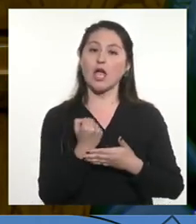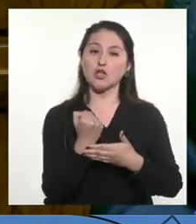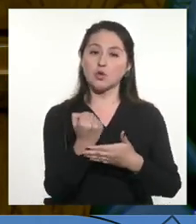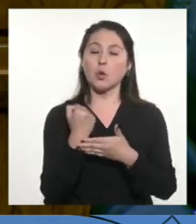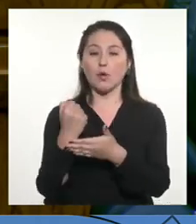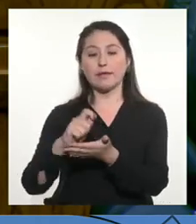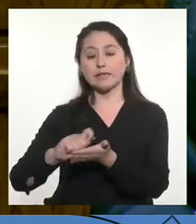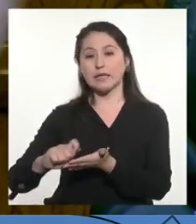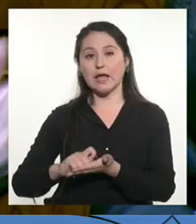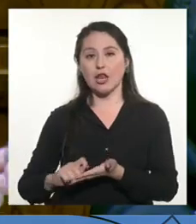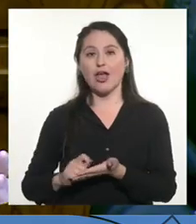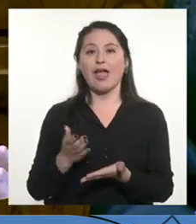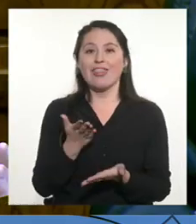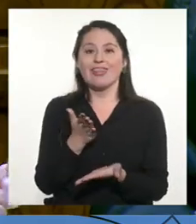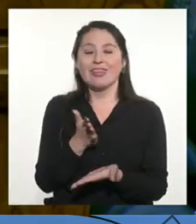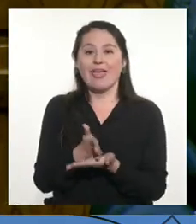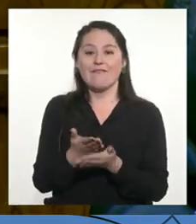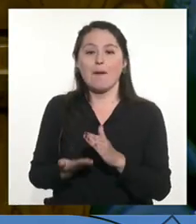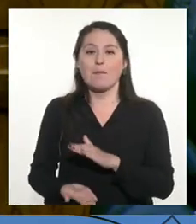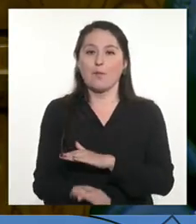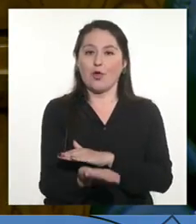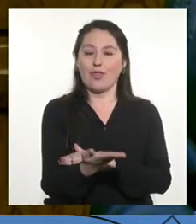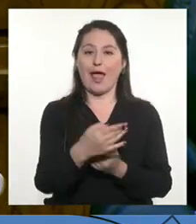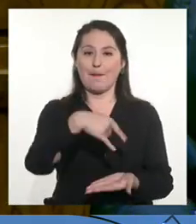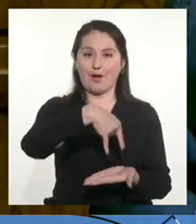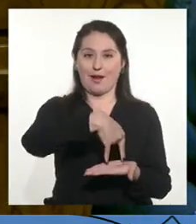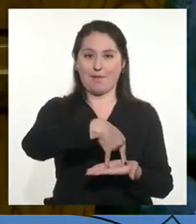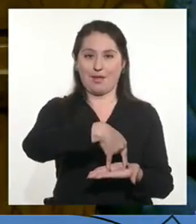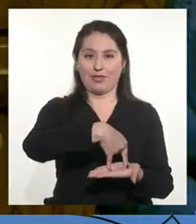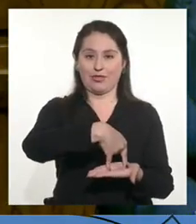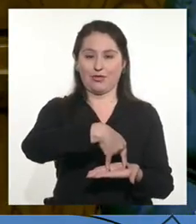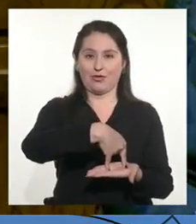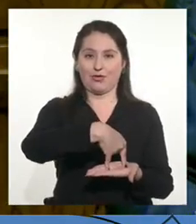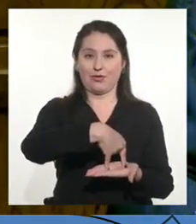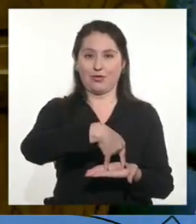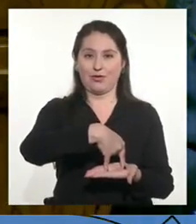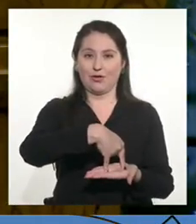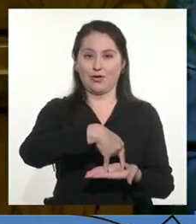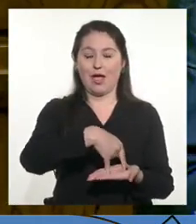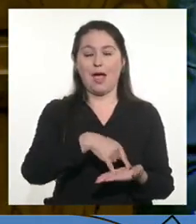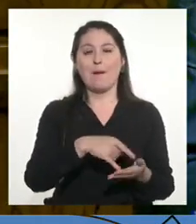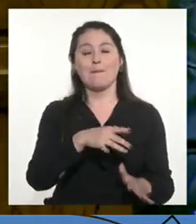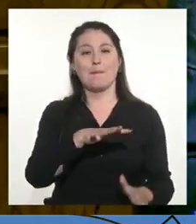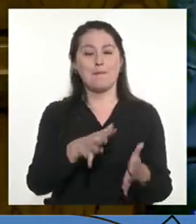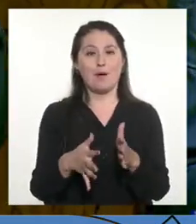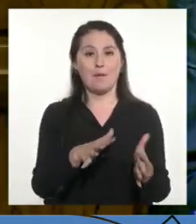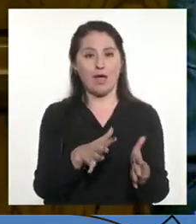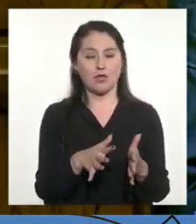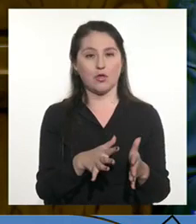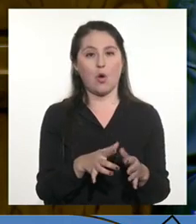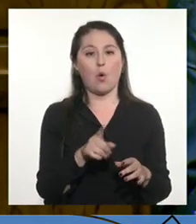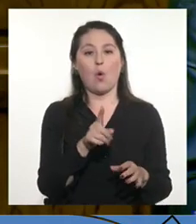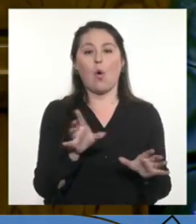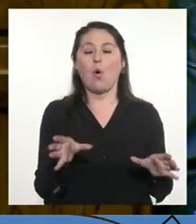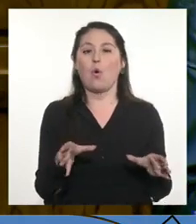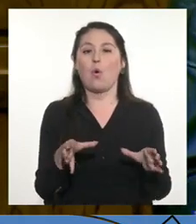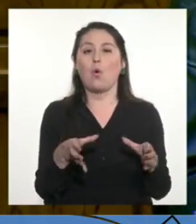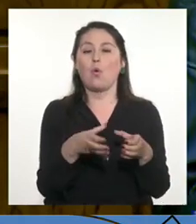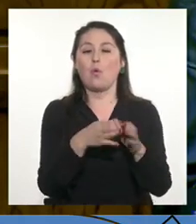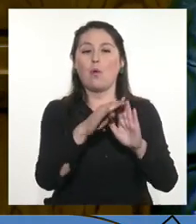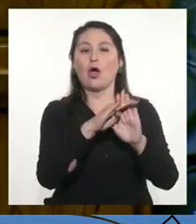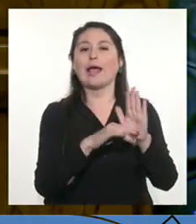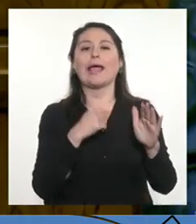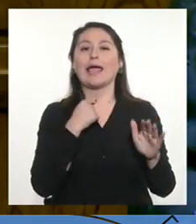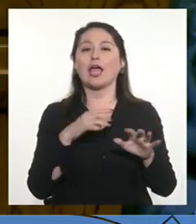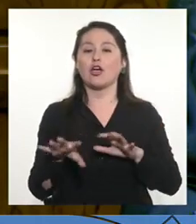directa tiene que proponer al parlamento de que vaya a ver en esa época lo menos un conjunto de cosas que hay que modificar